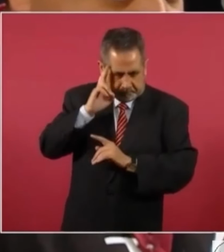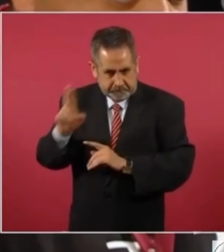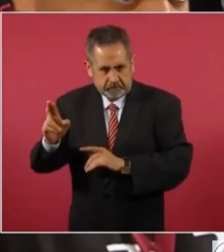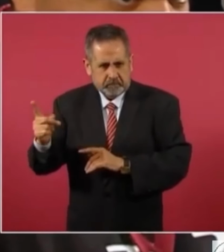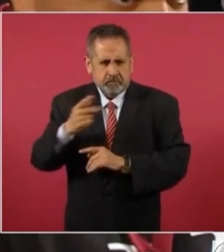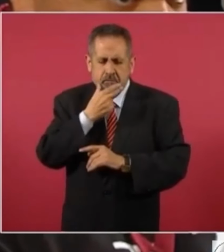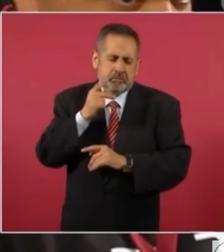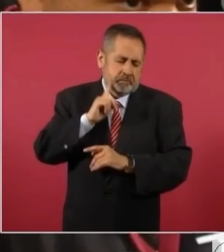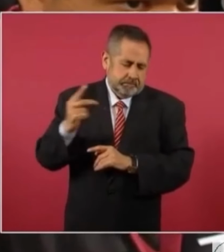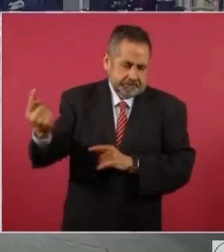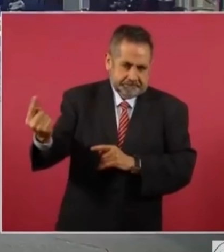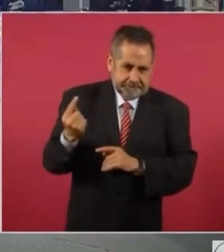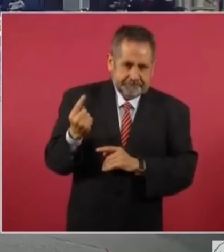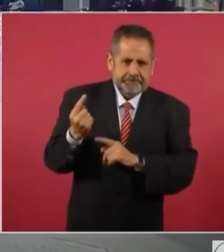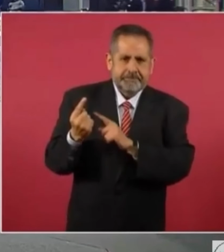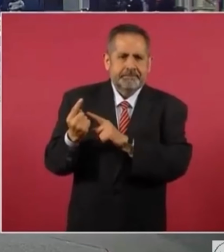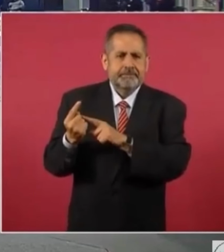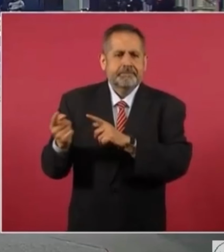señor,